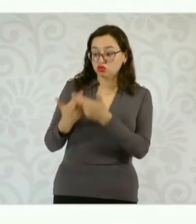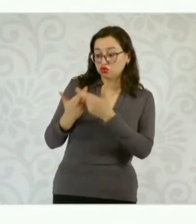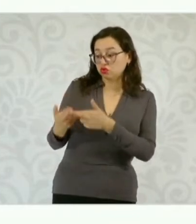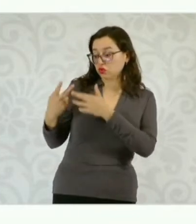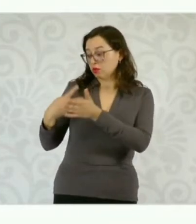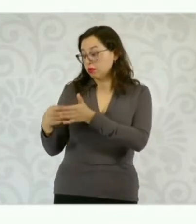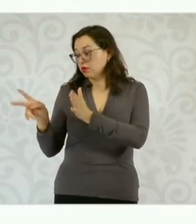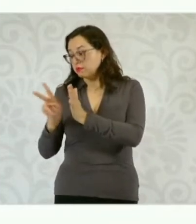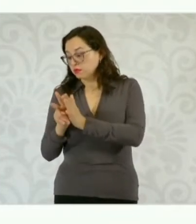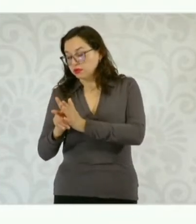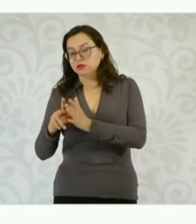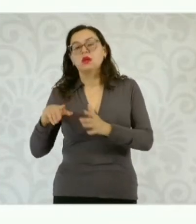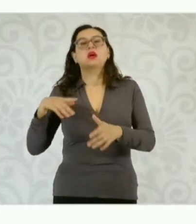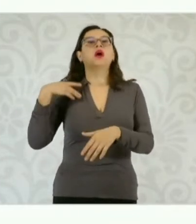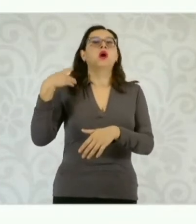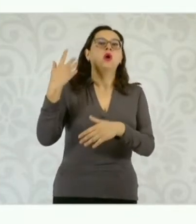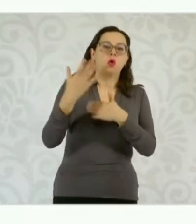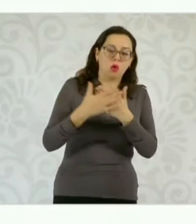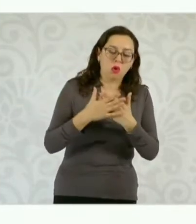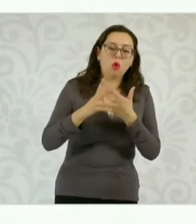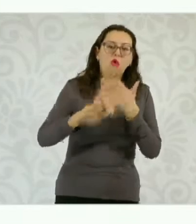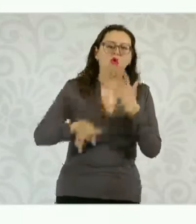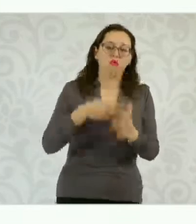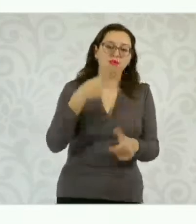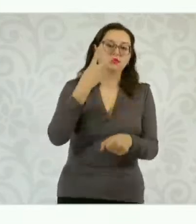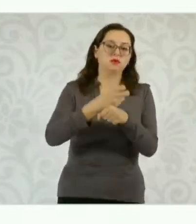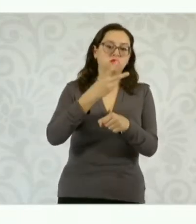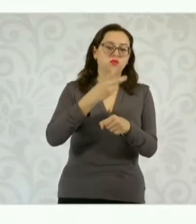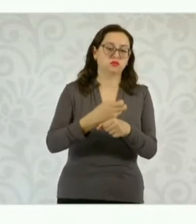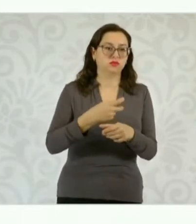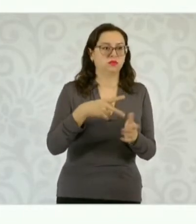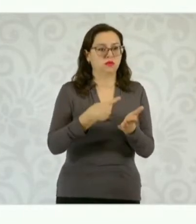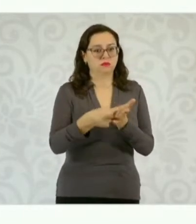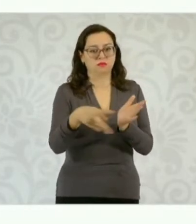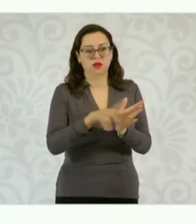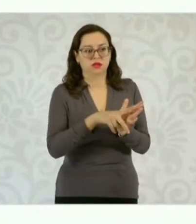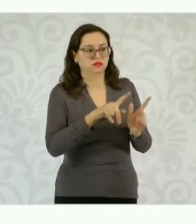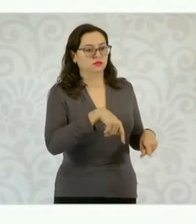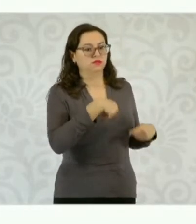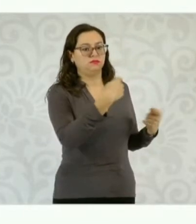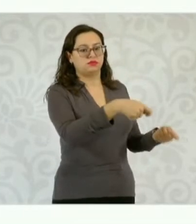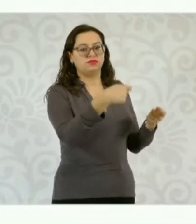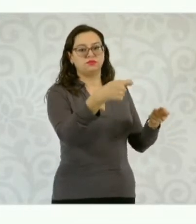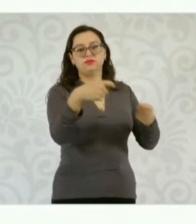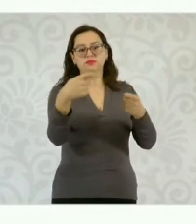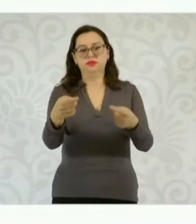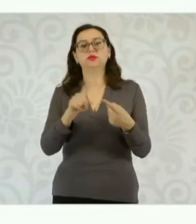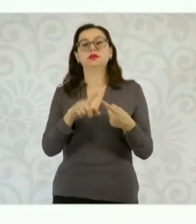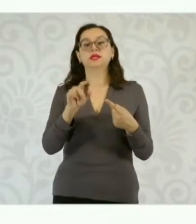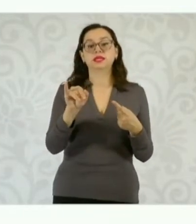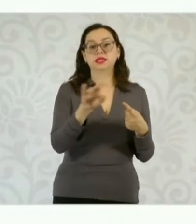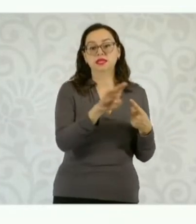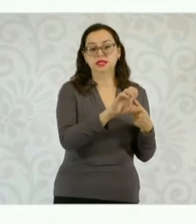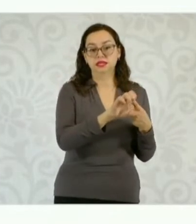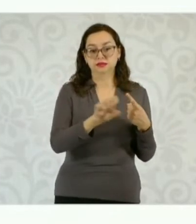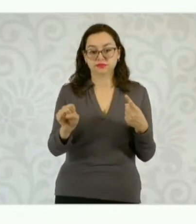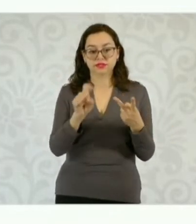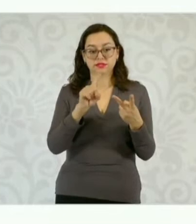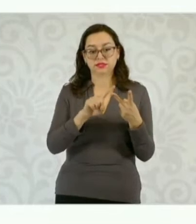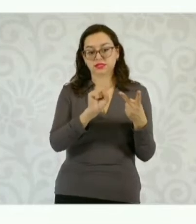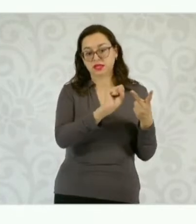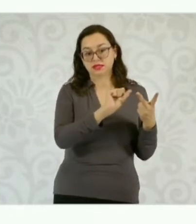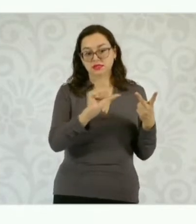diciembre y el 28 de enero. Esa es la segunda ronda, tanto para el IMSS como la Secretaría de Salud, que son básicamente el 70% de